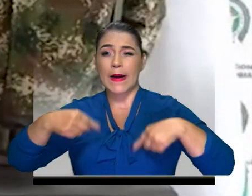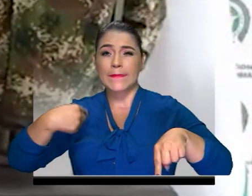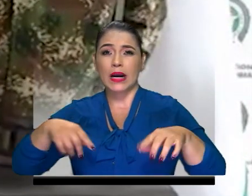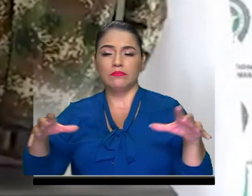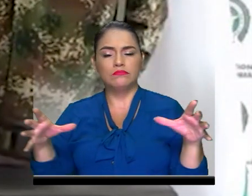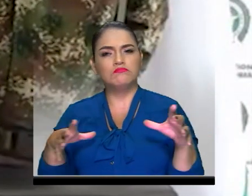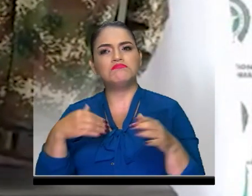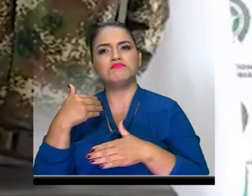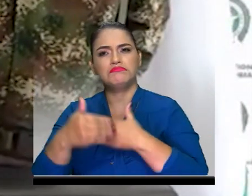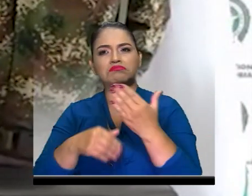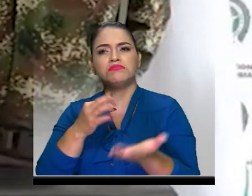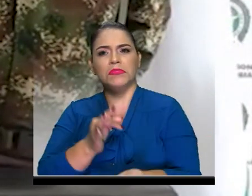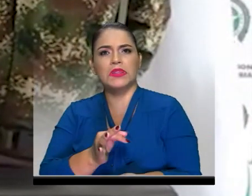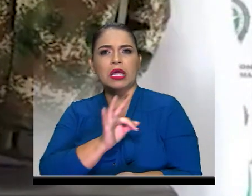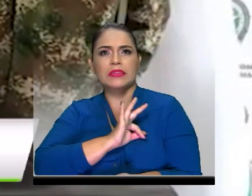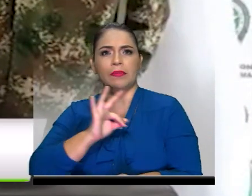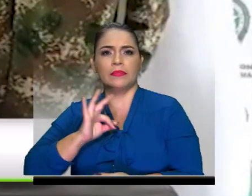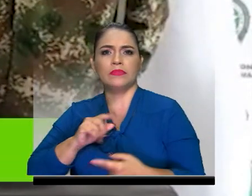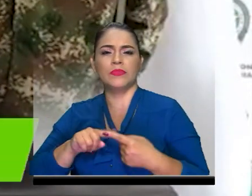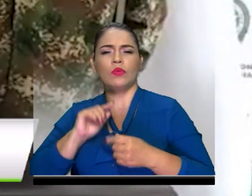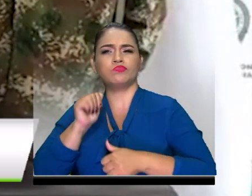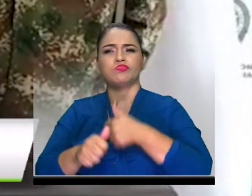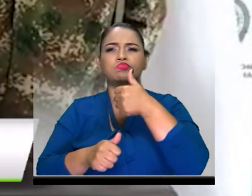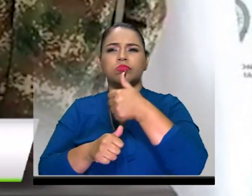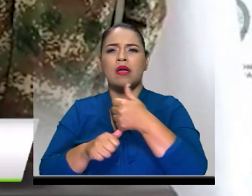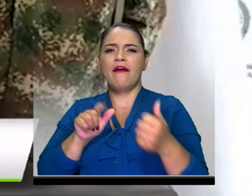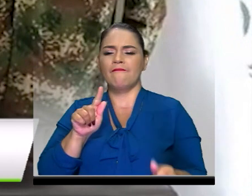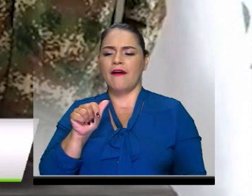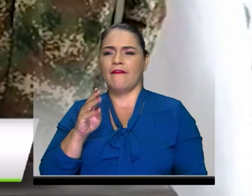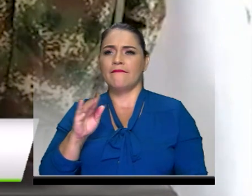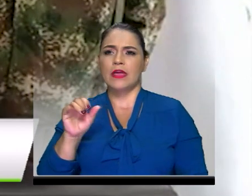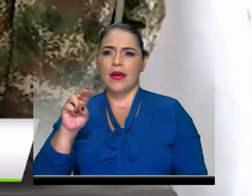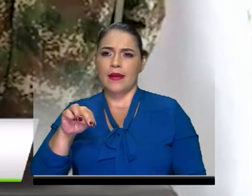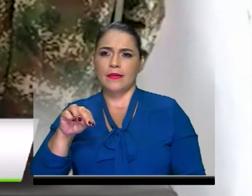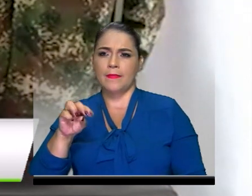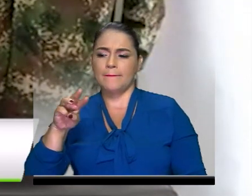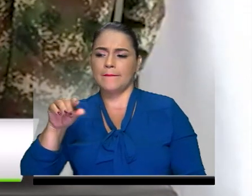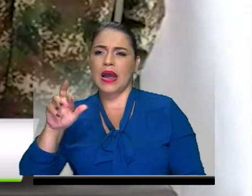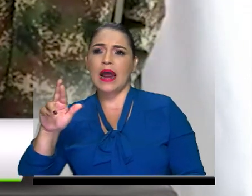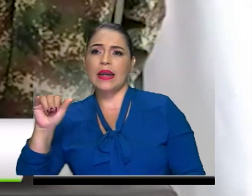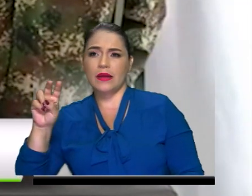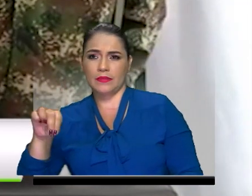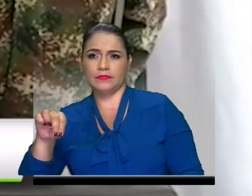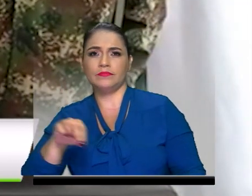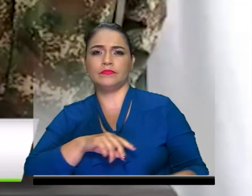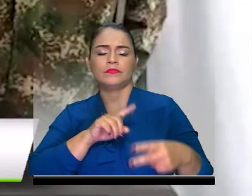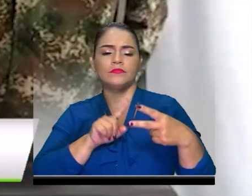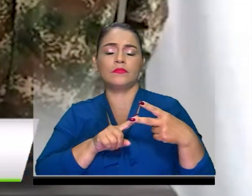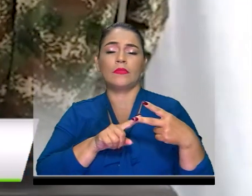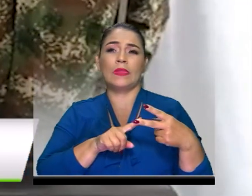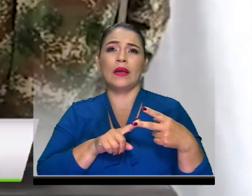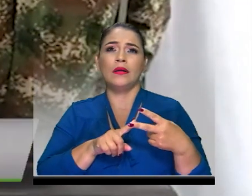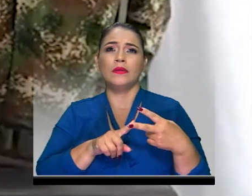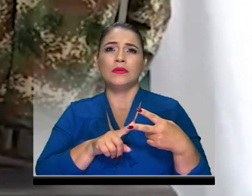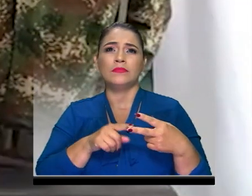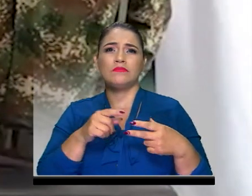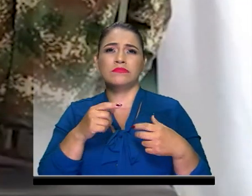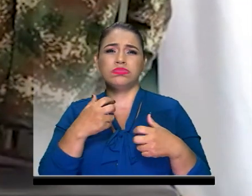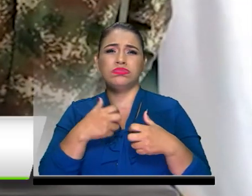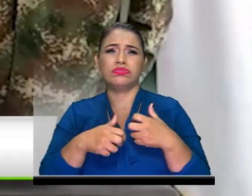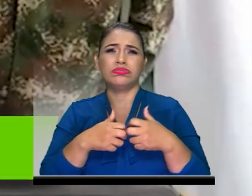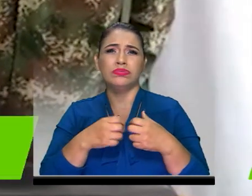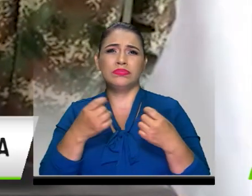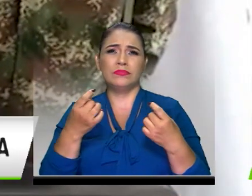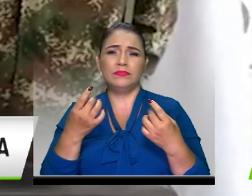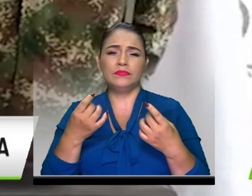sometidos a tratamiento. Estamos hablando del señor subintendente Fabián Marín Pérez Ortiz, quien tiene heridas presentadas por fractura en